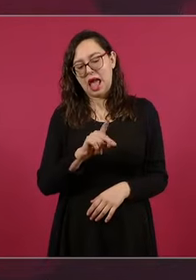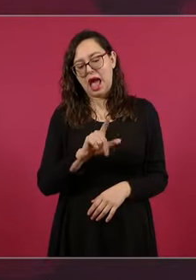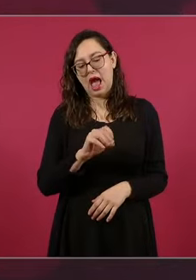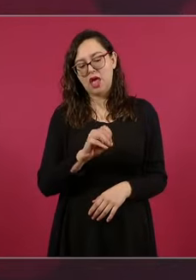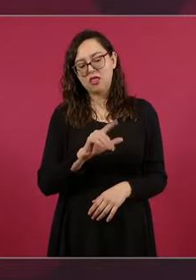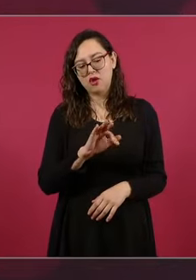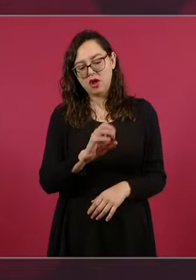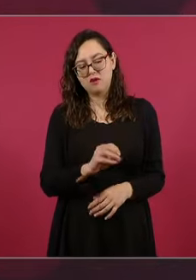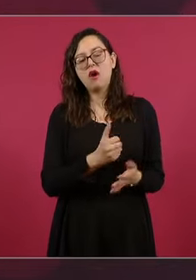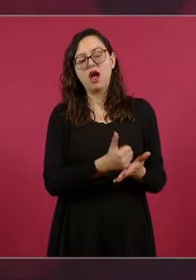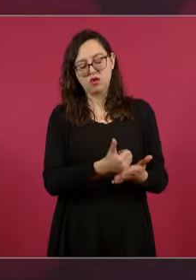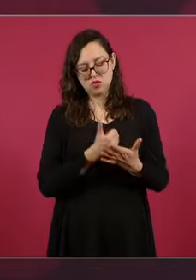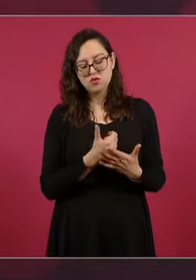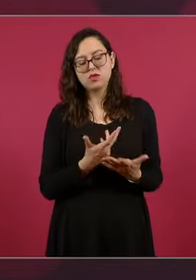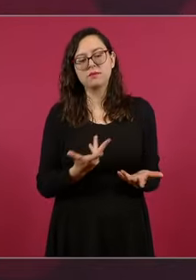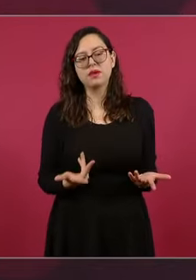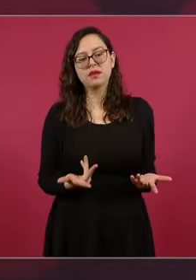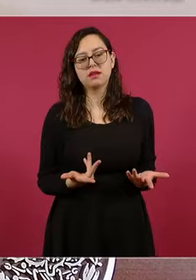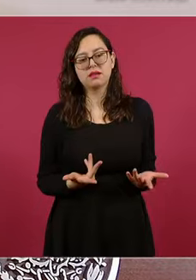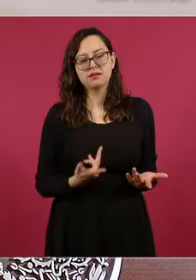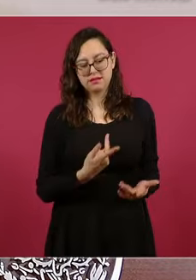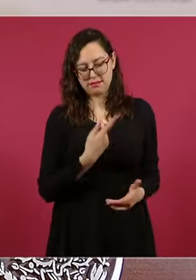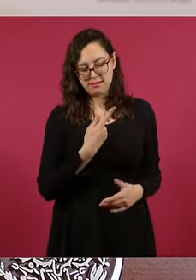ayúdame, si somos